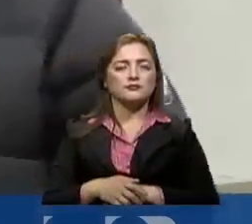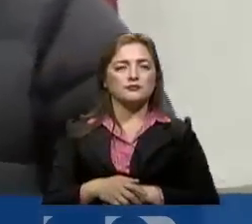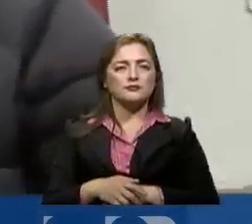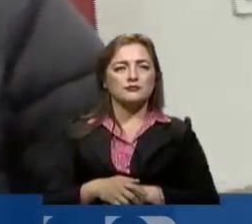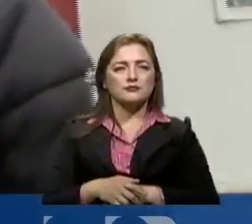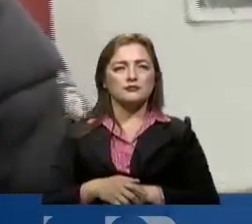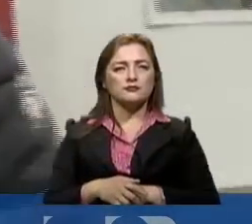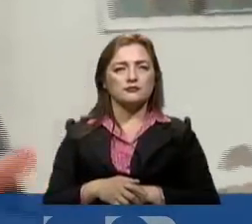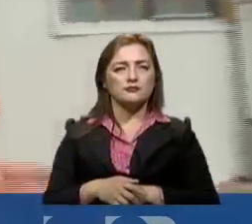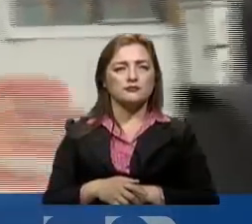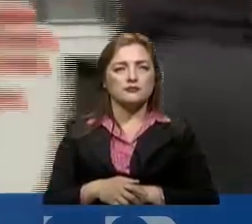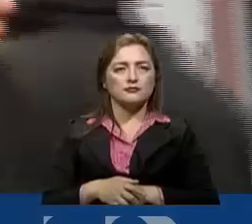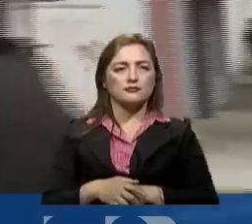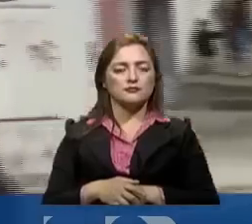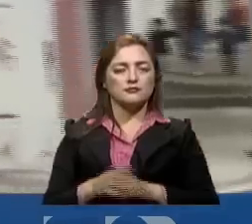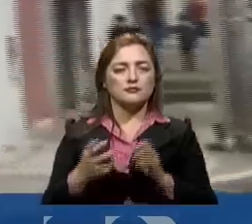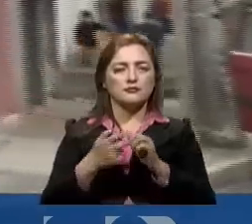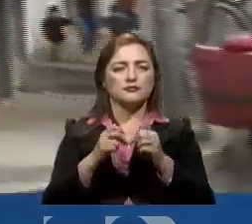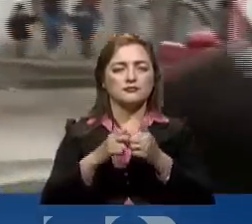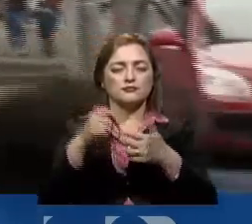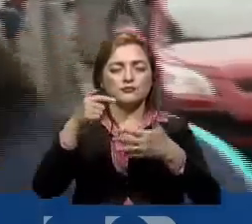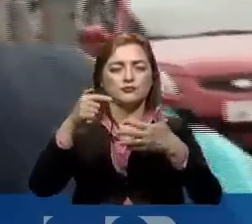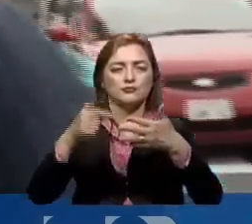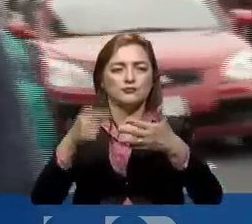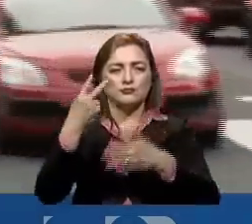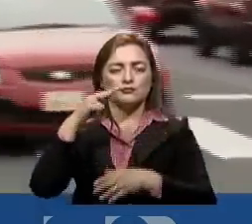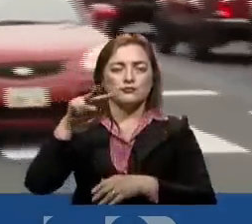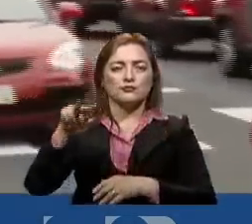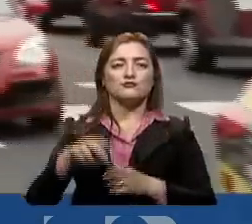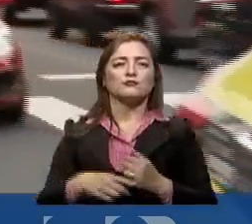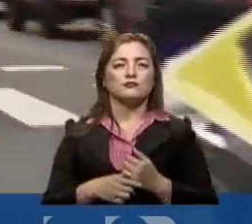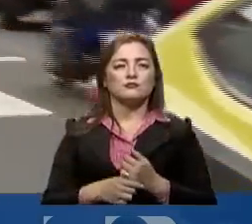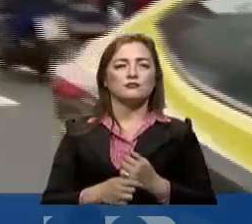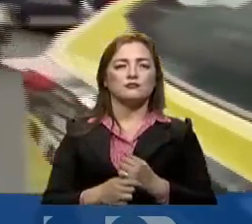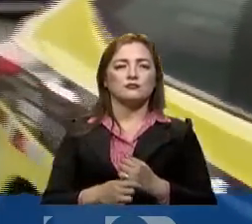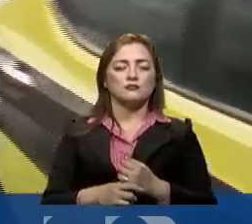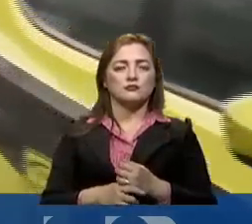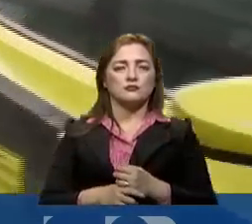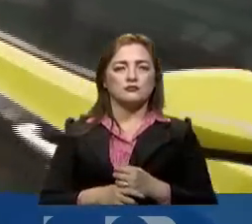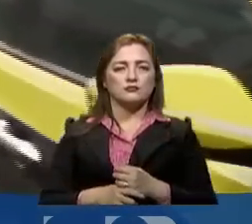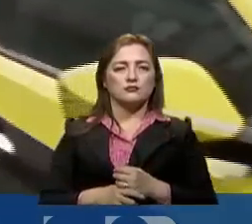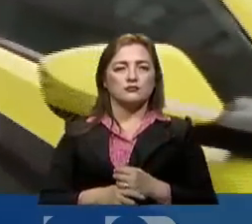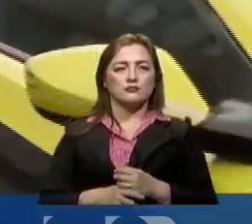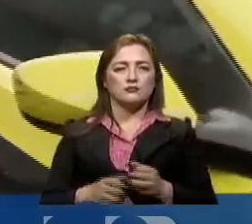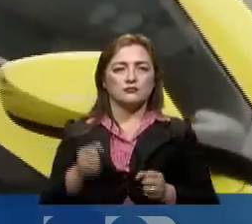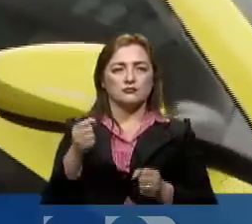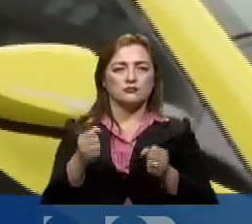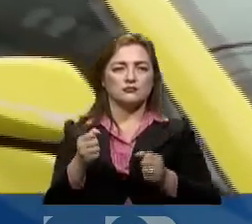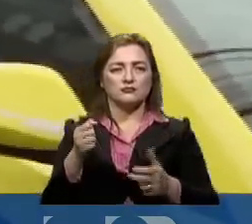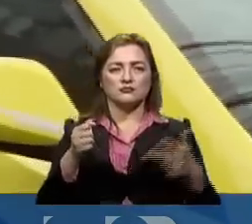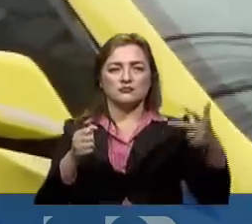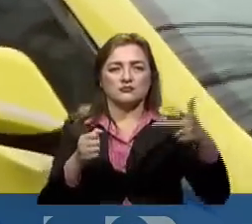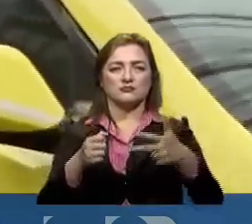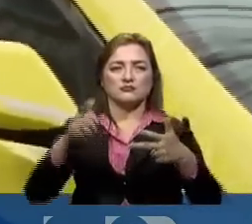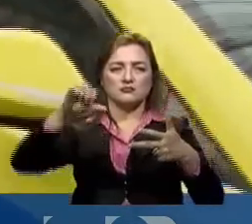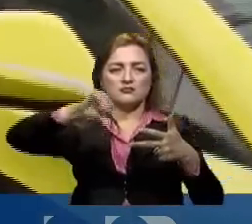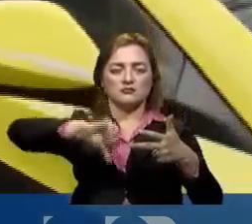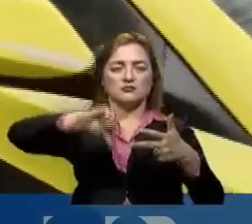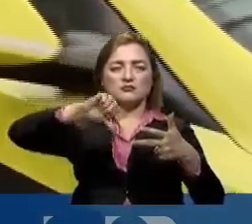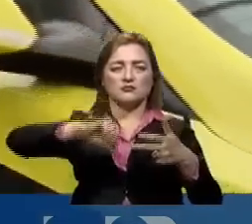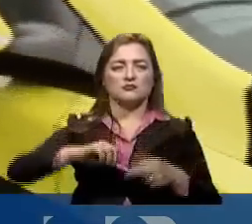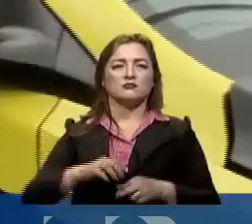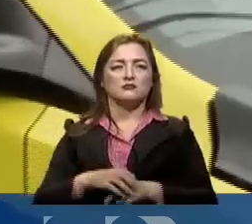pues son varios los escenarios los que se viven acá. Primero, como estamos observando cómo se malparquean los vehículos en esta calle,